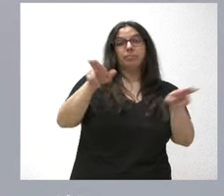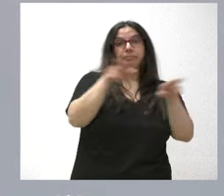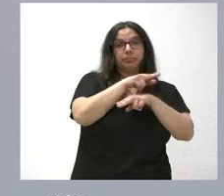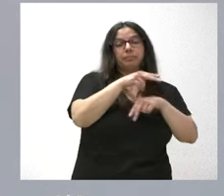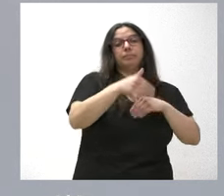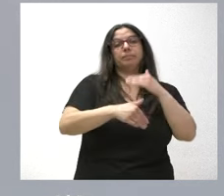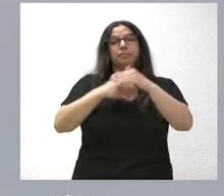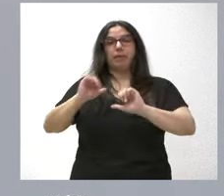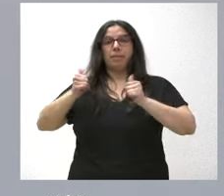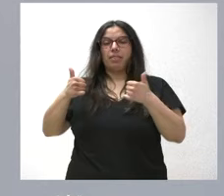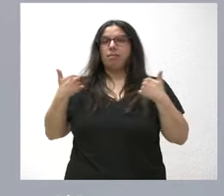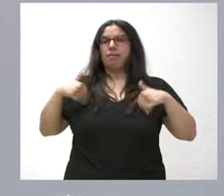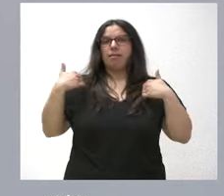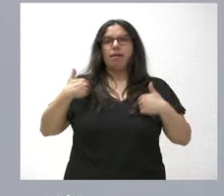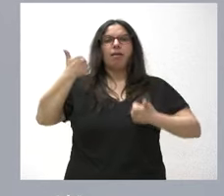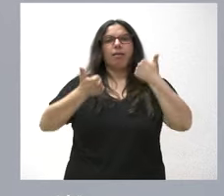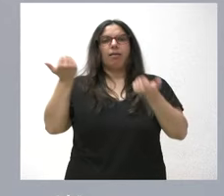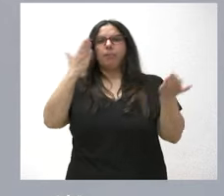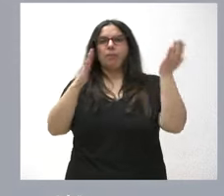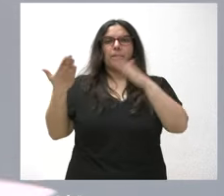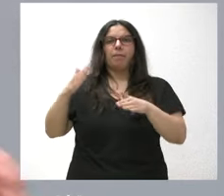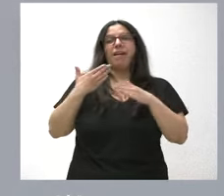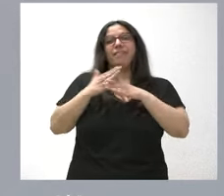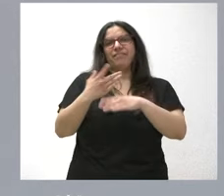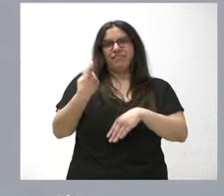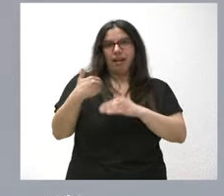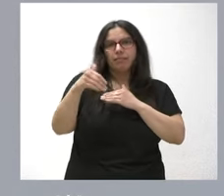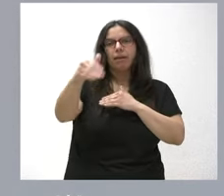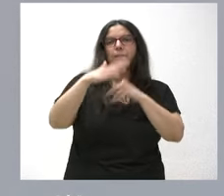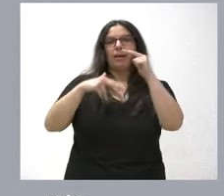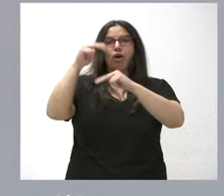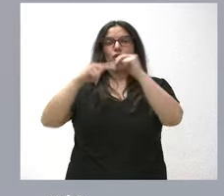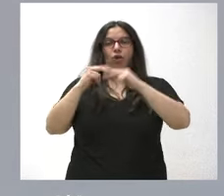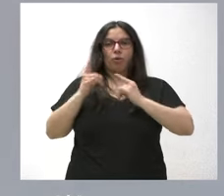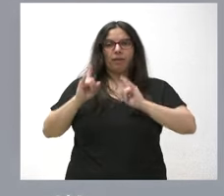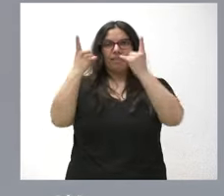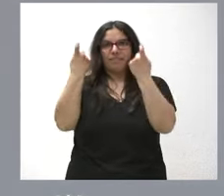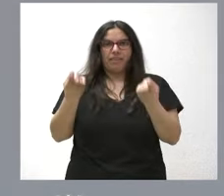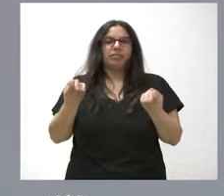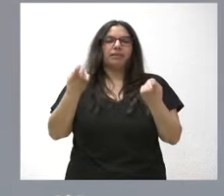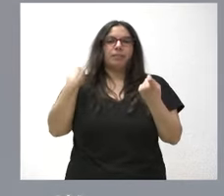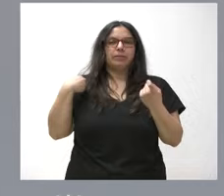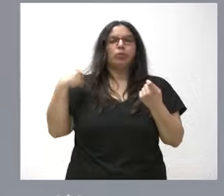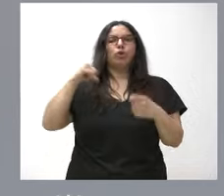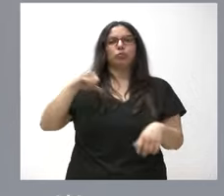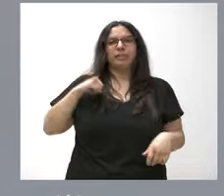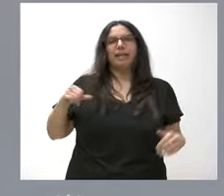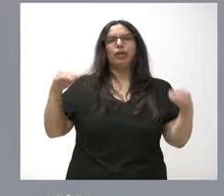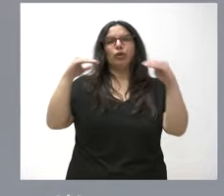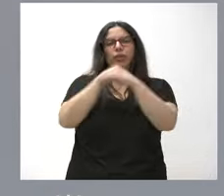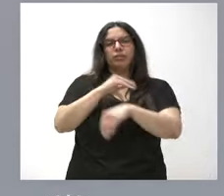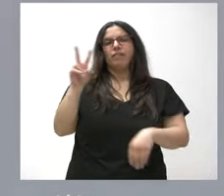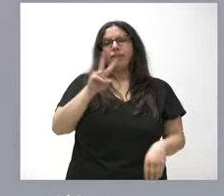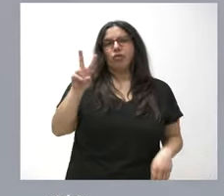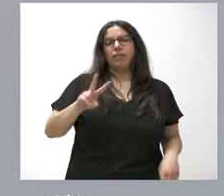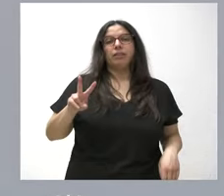se iniciará cuanto antes la licitación del expediente por la parte restante para terminar la obra pendiente en el Hospital Universitario Clínico de Valladolid.